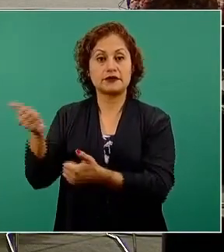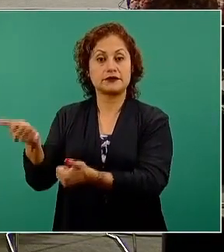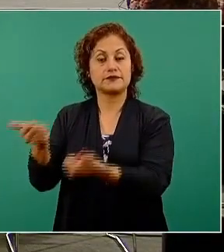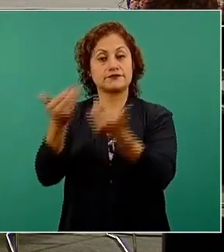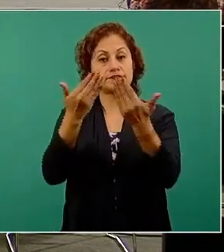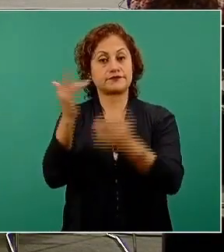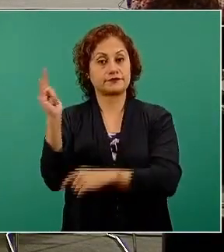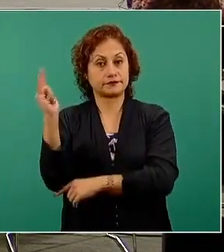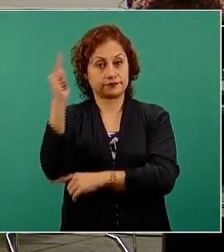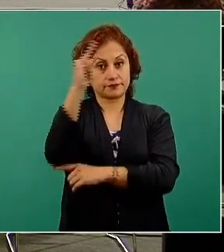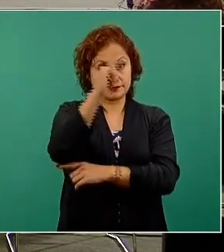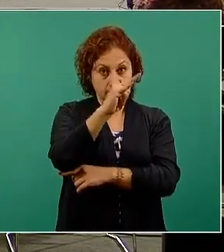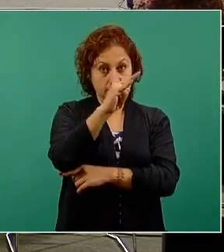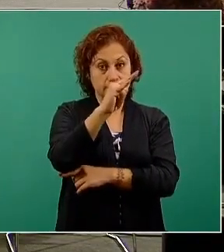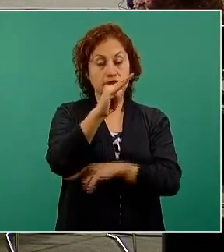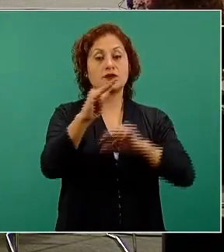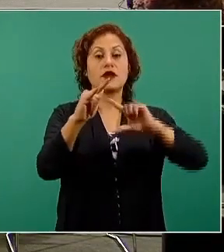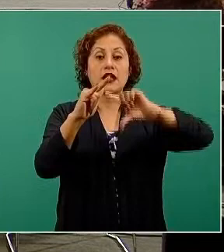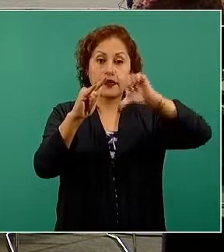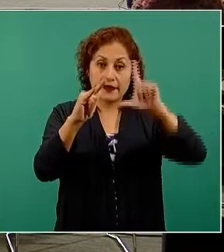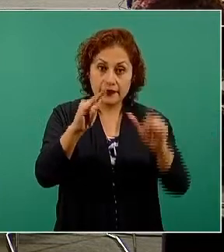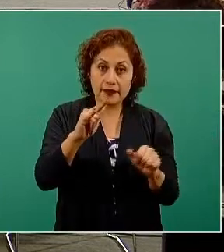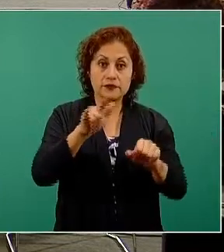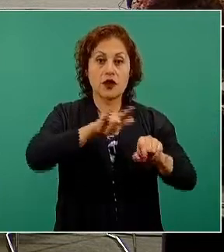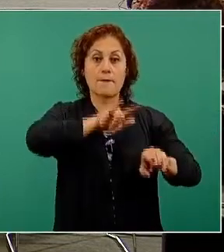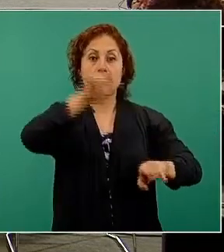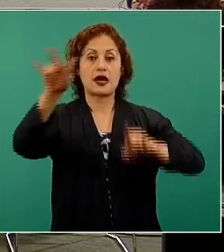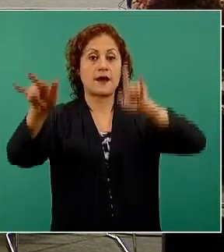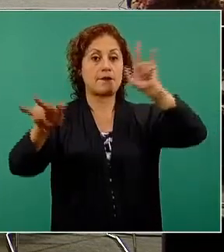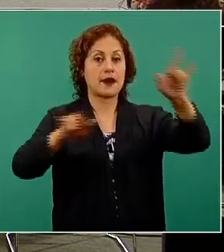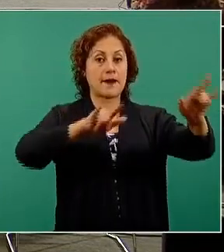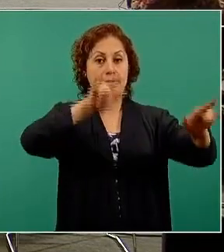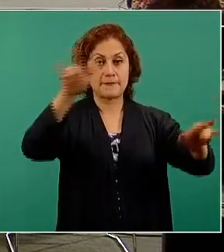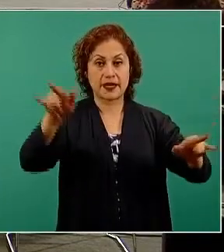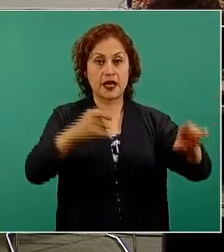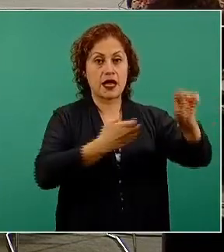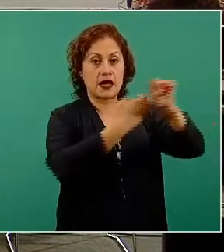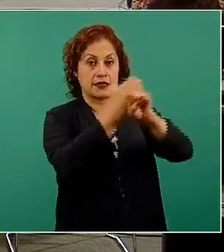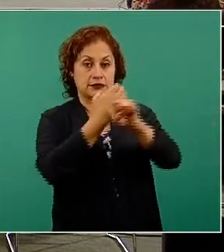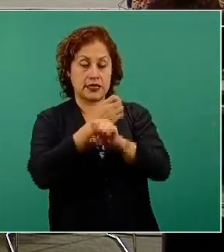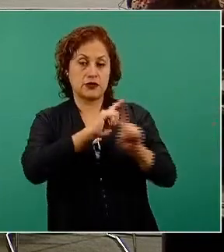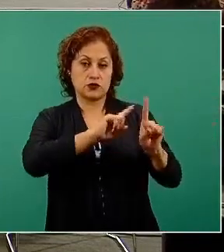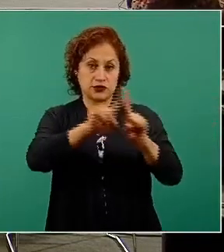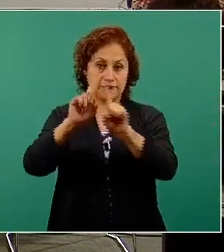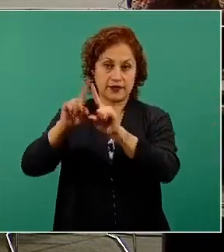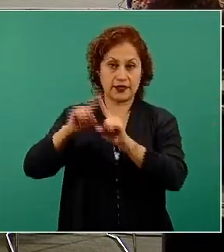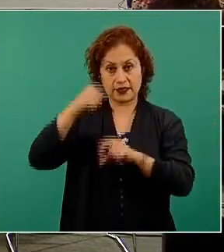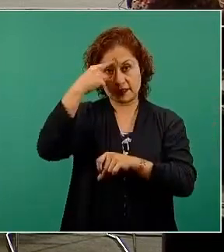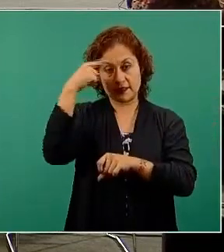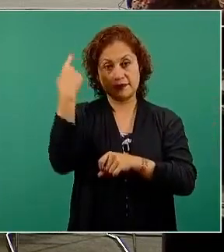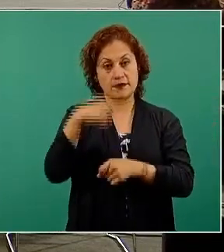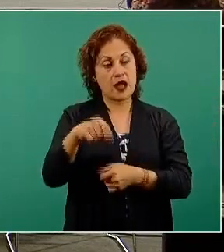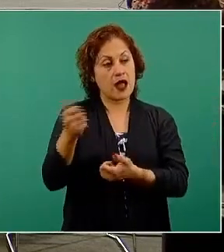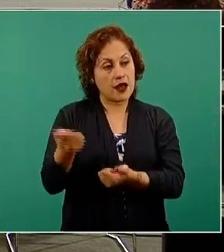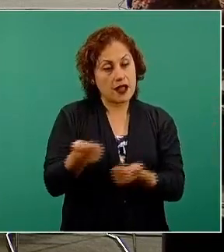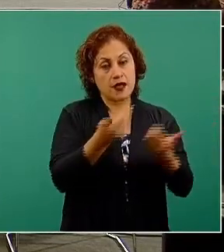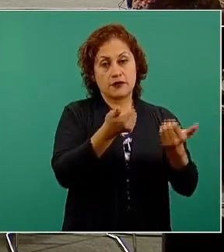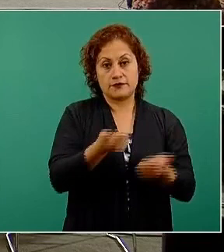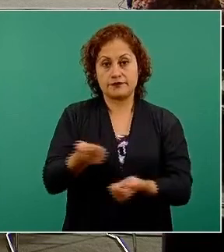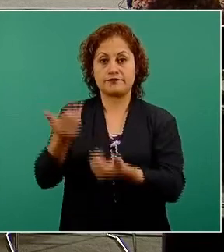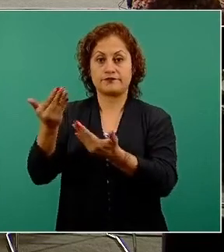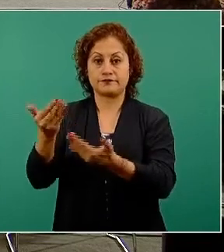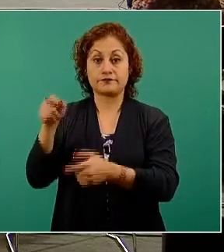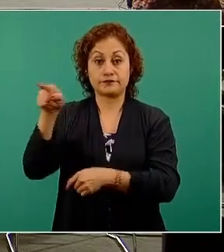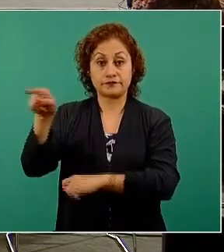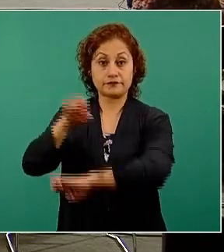aeropuerto salen diferentes aeronaves a las diferentes entidades federativas a entregar. Y lo que tenemos es que de Birmex